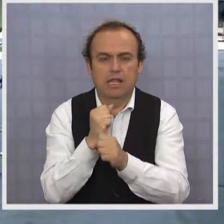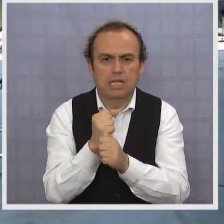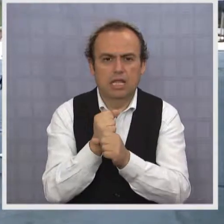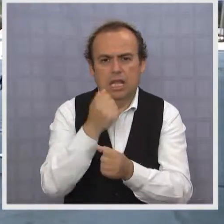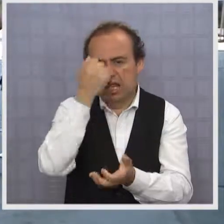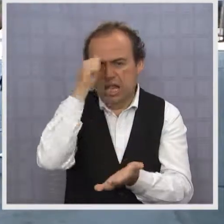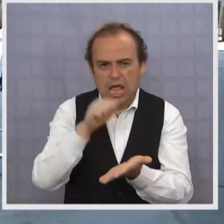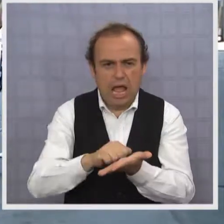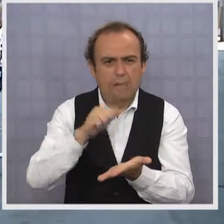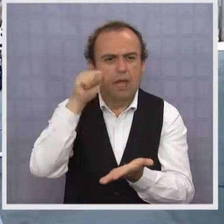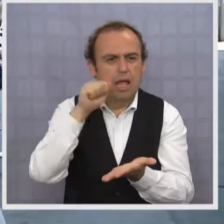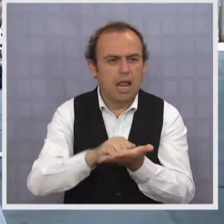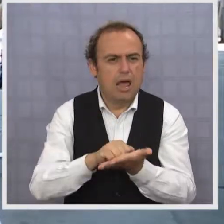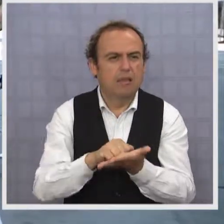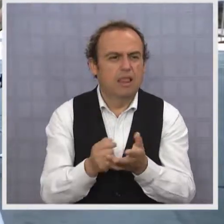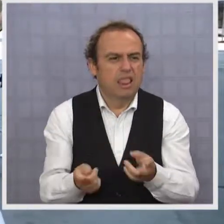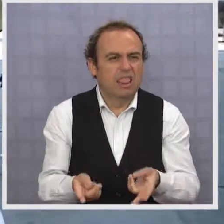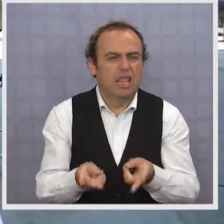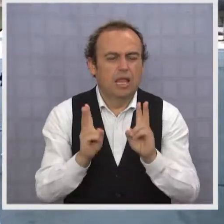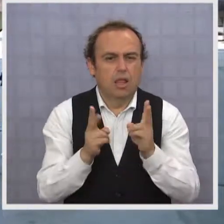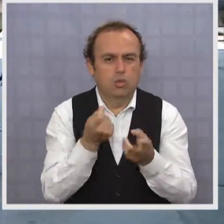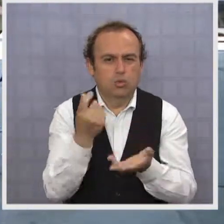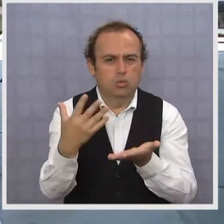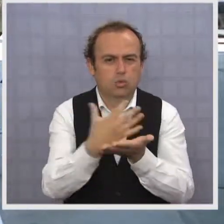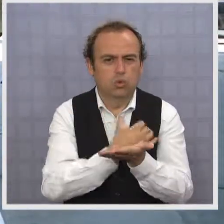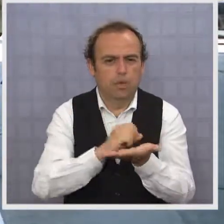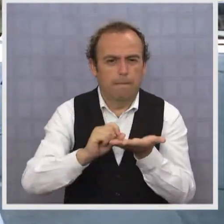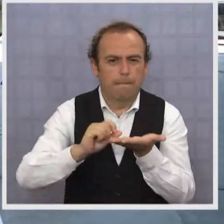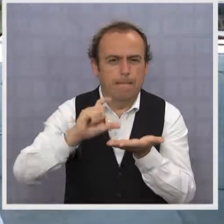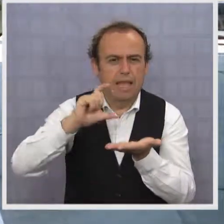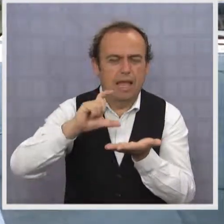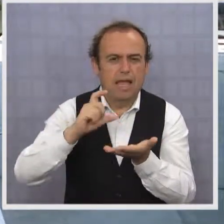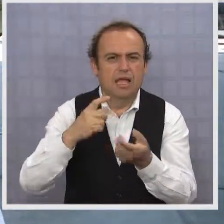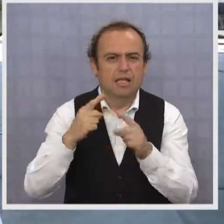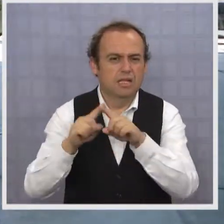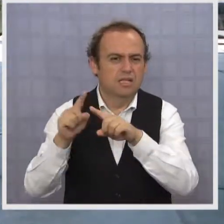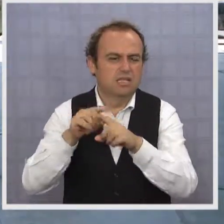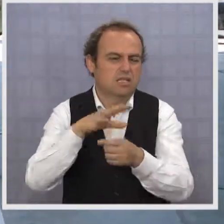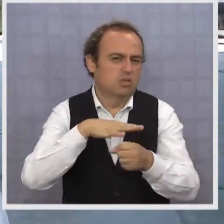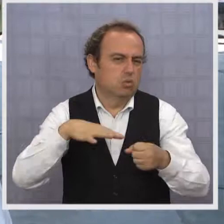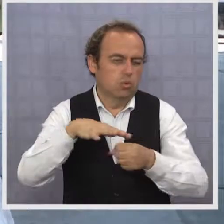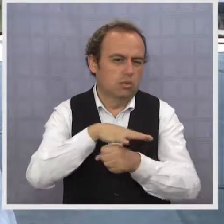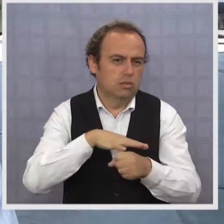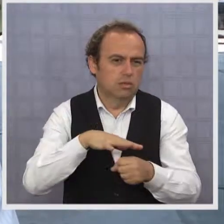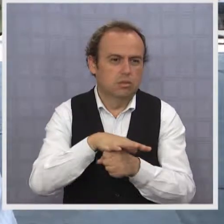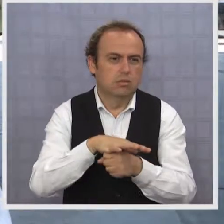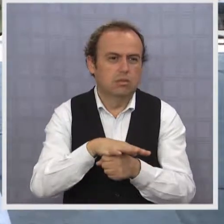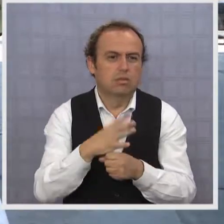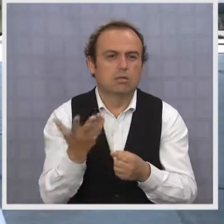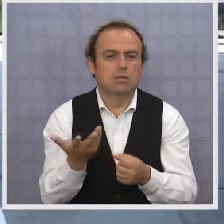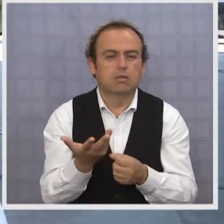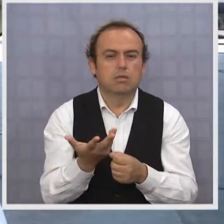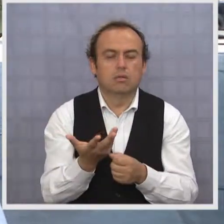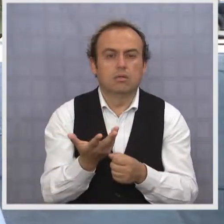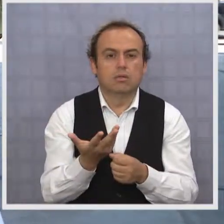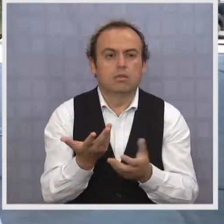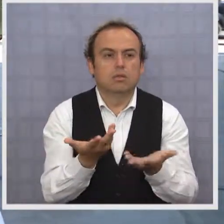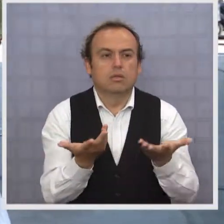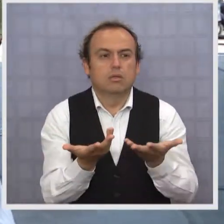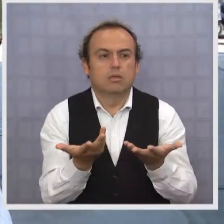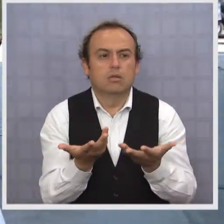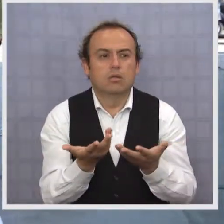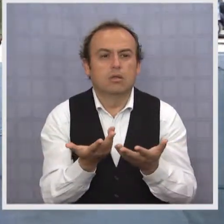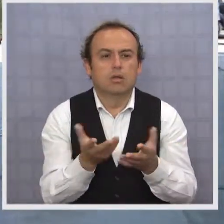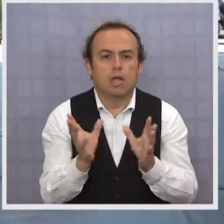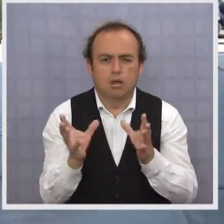sus derechos de los aumentos de sueldo, de muchas situaciones que no tenían,